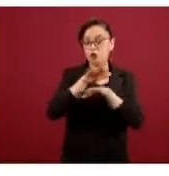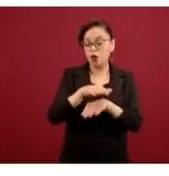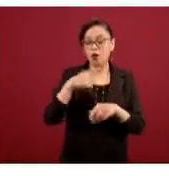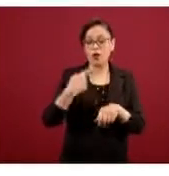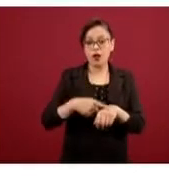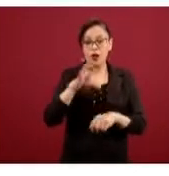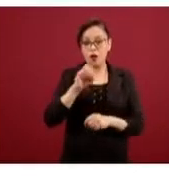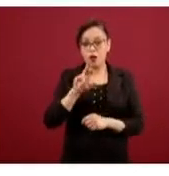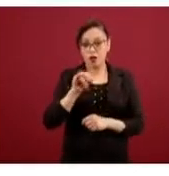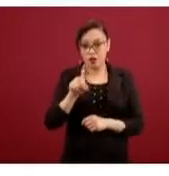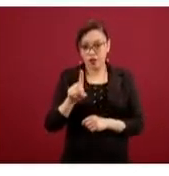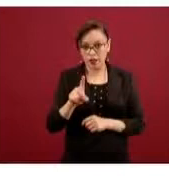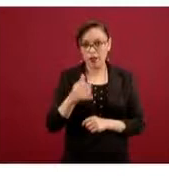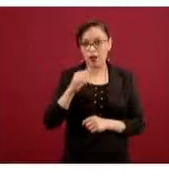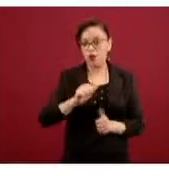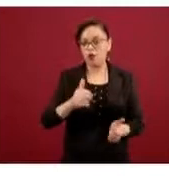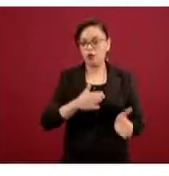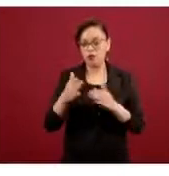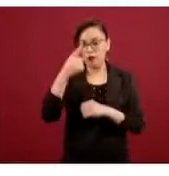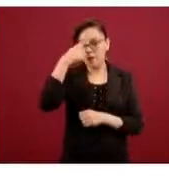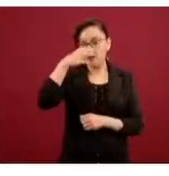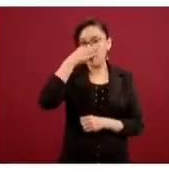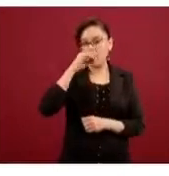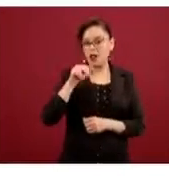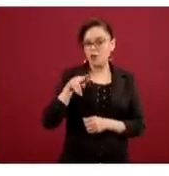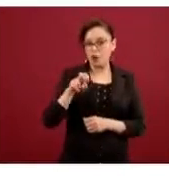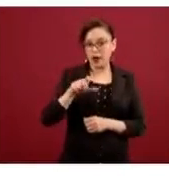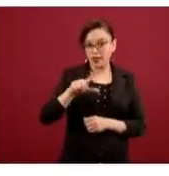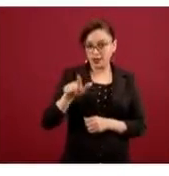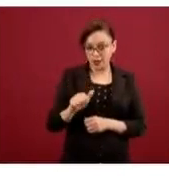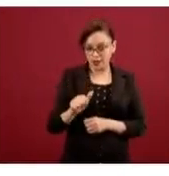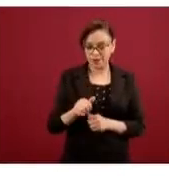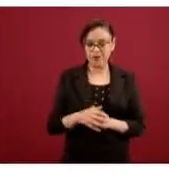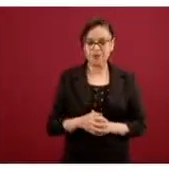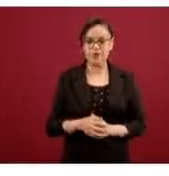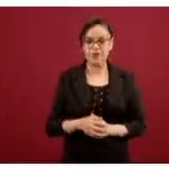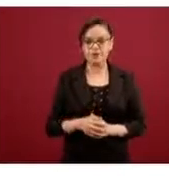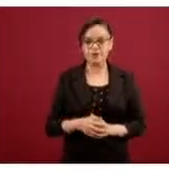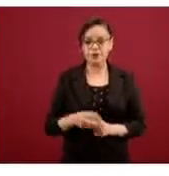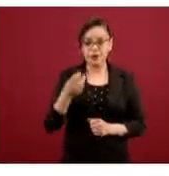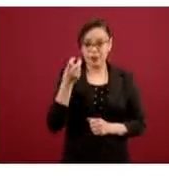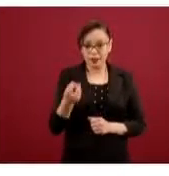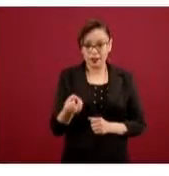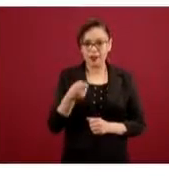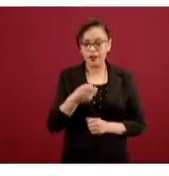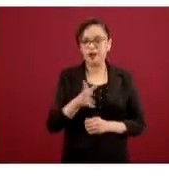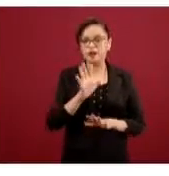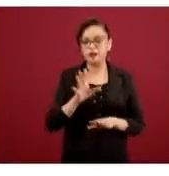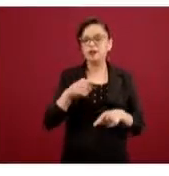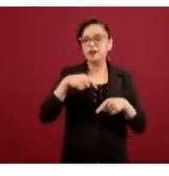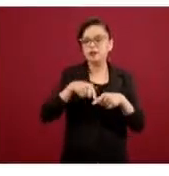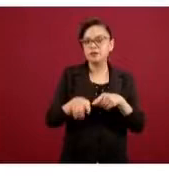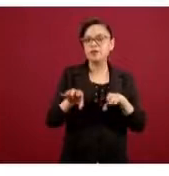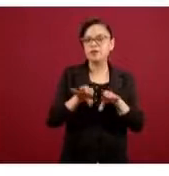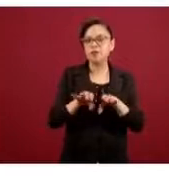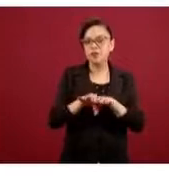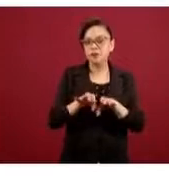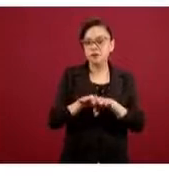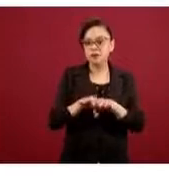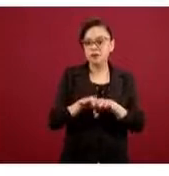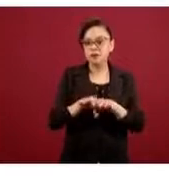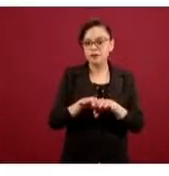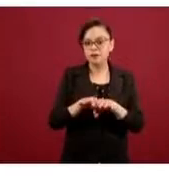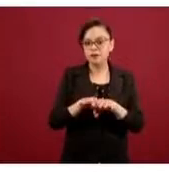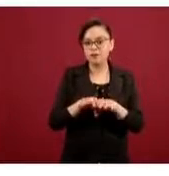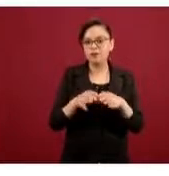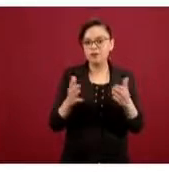para influenza, que esto en su momento empieza a resultar en una sobreestimación,